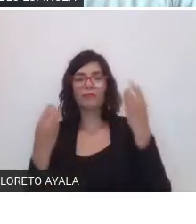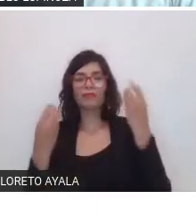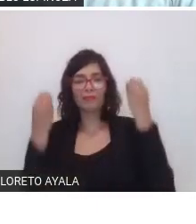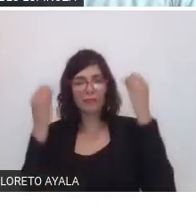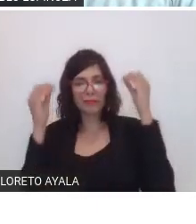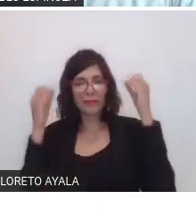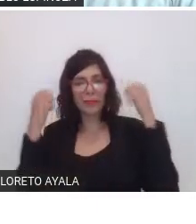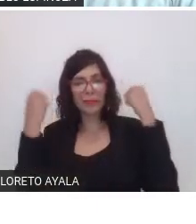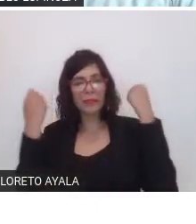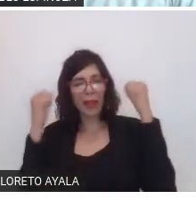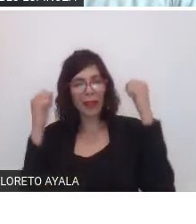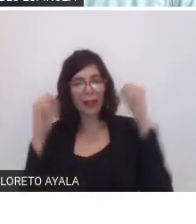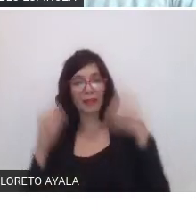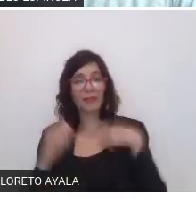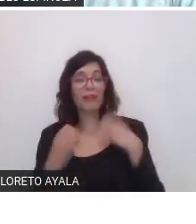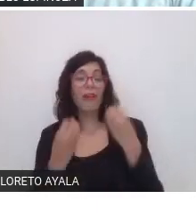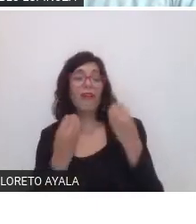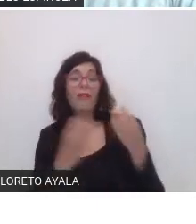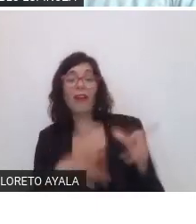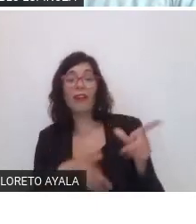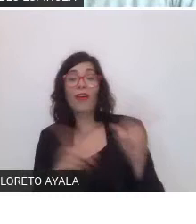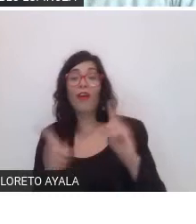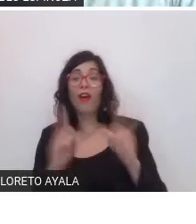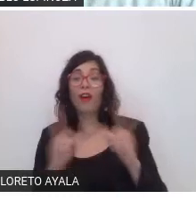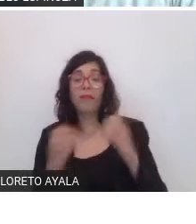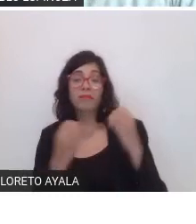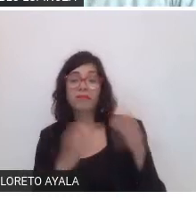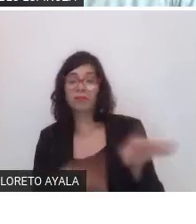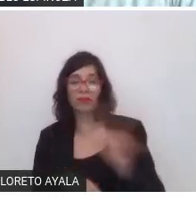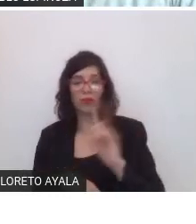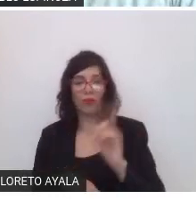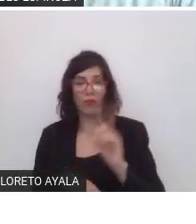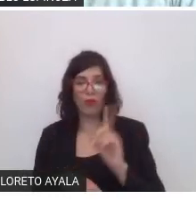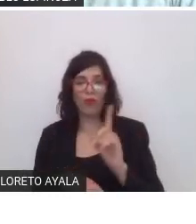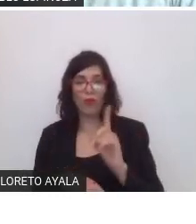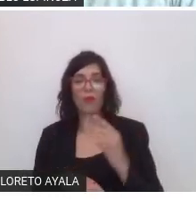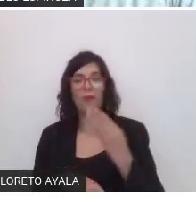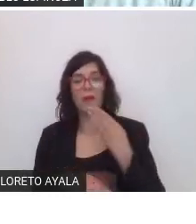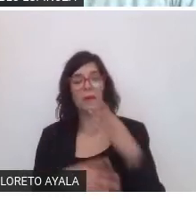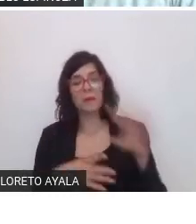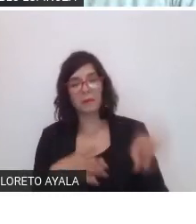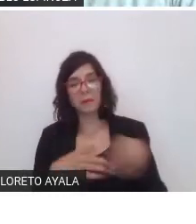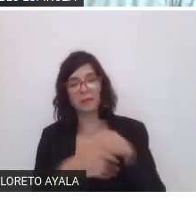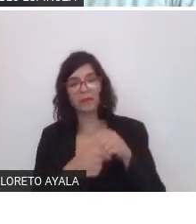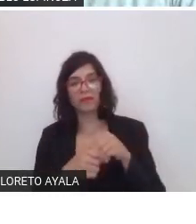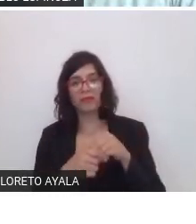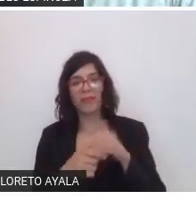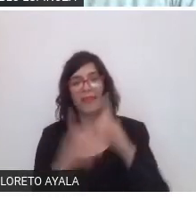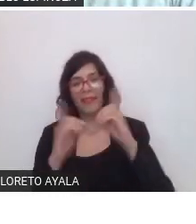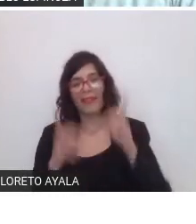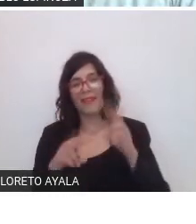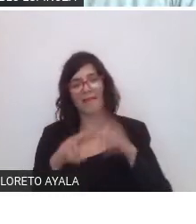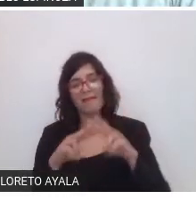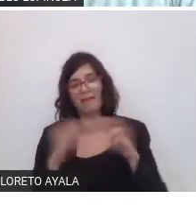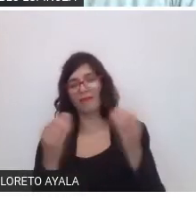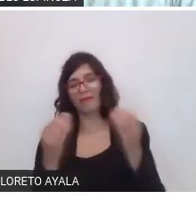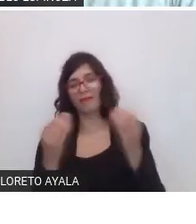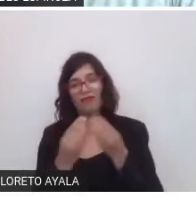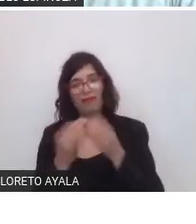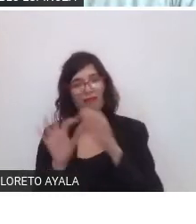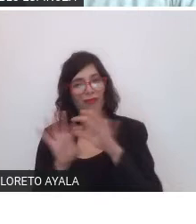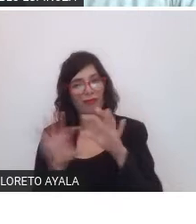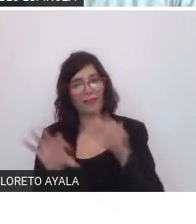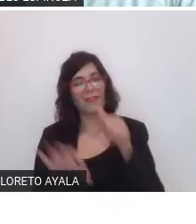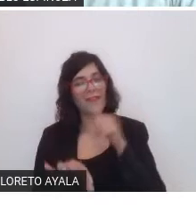No dejo el cargo de coordinador de actividad física escolar. Hay mucho que hacer todavía ahí.